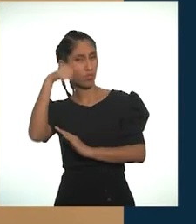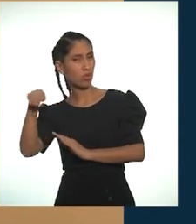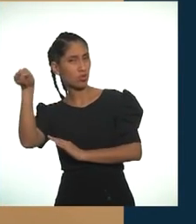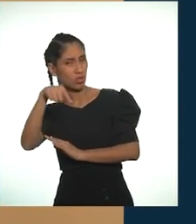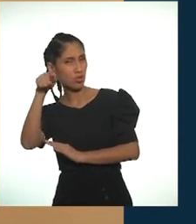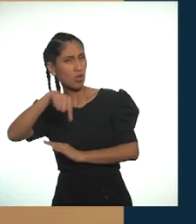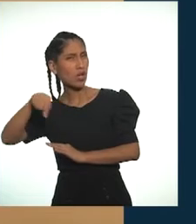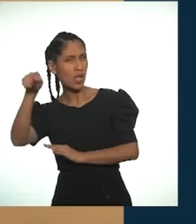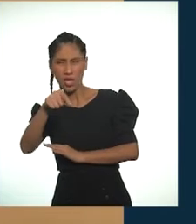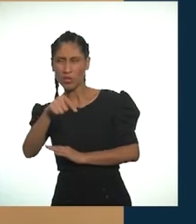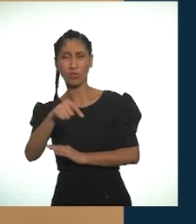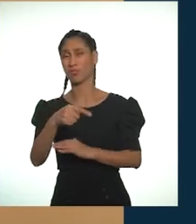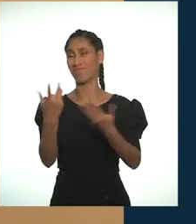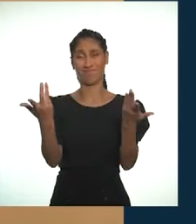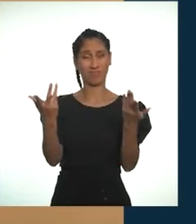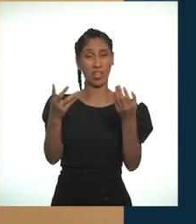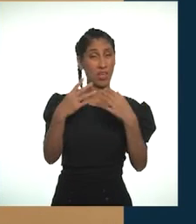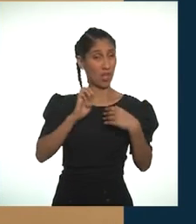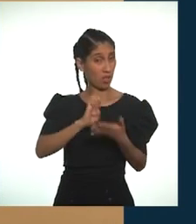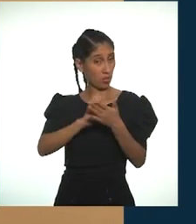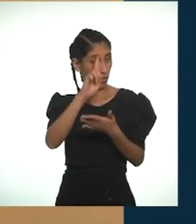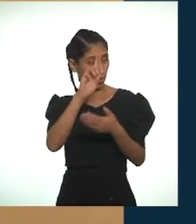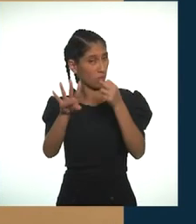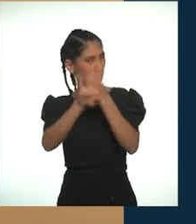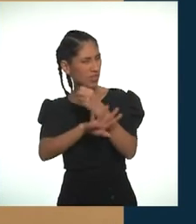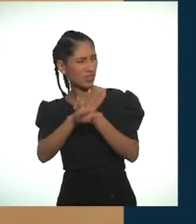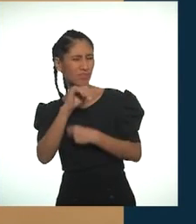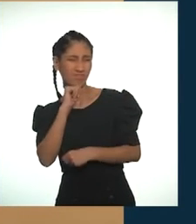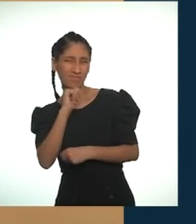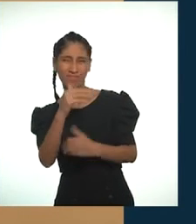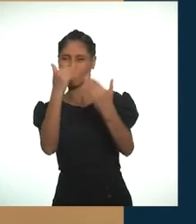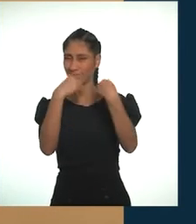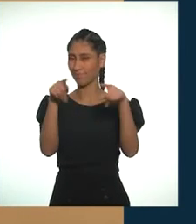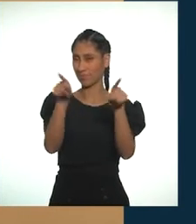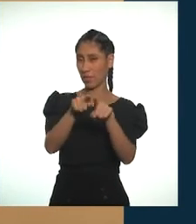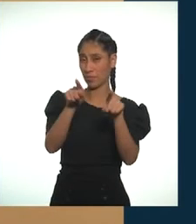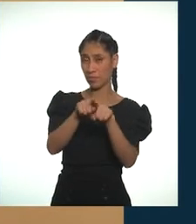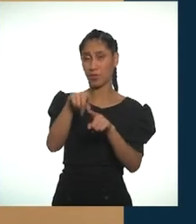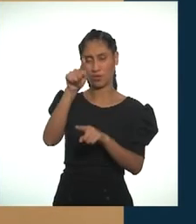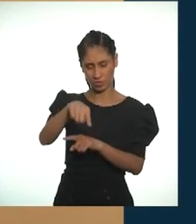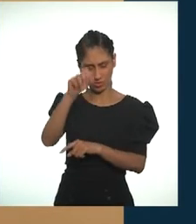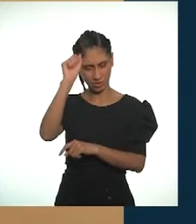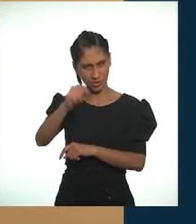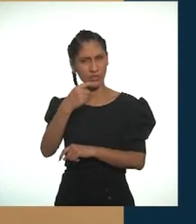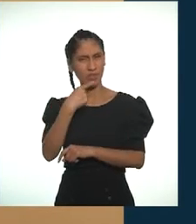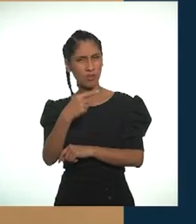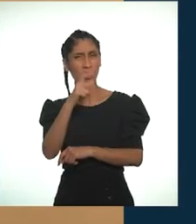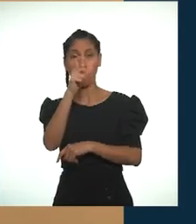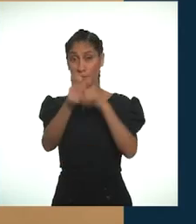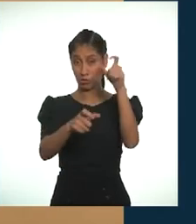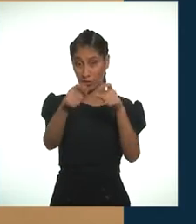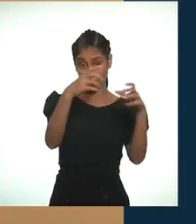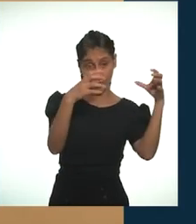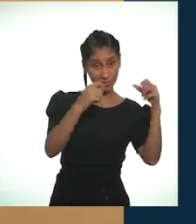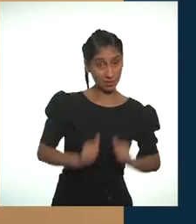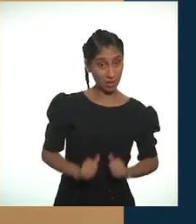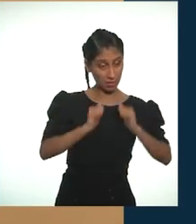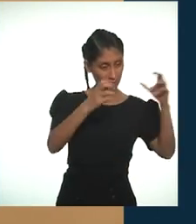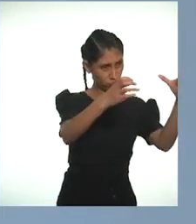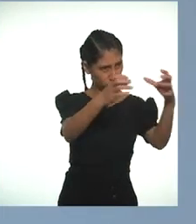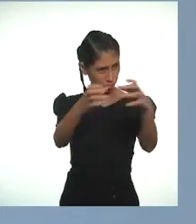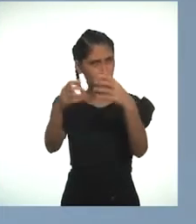educación básica. Sí se ha logrado que la gran mayoría cuente con seguro de salud y un